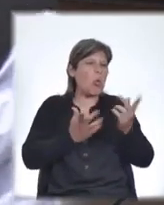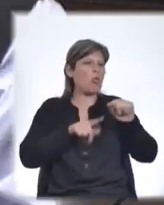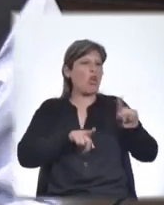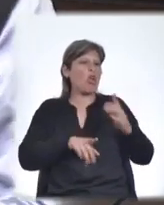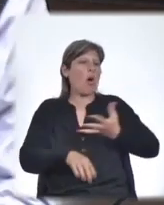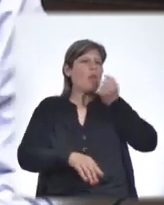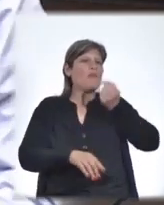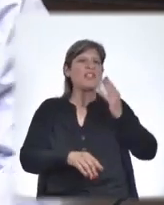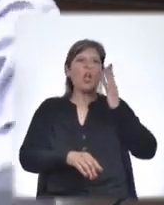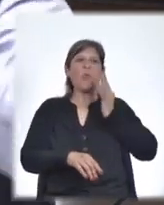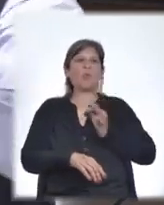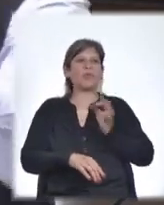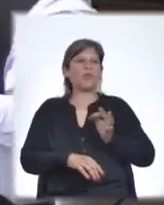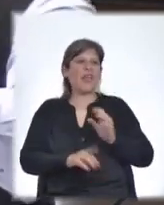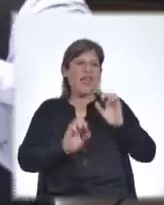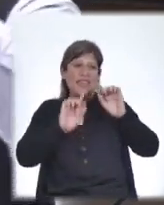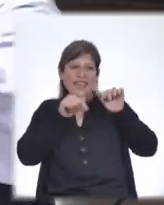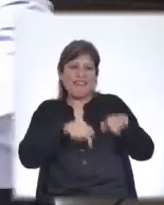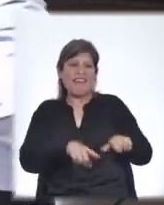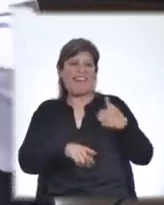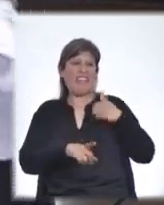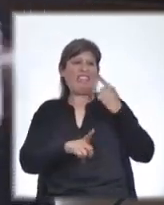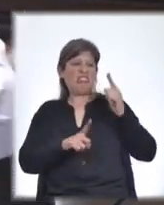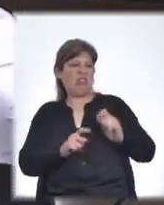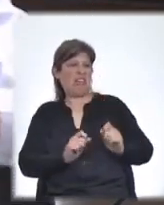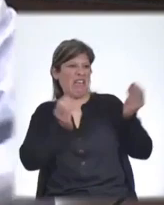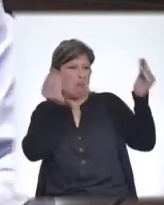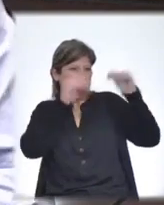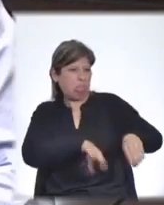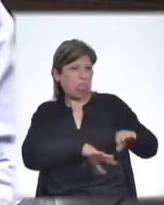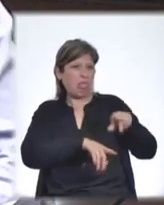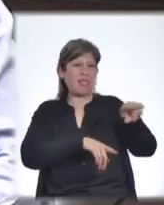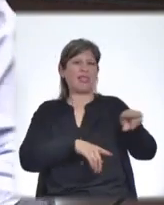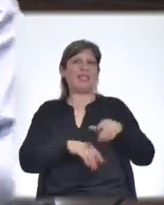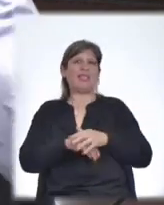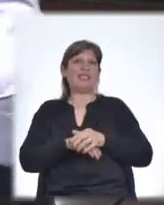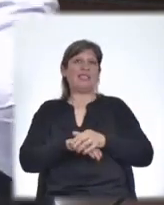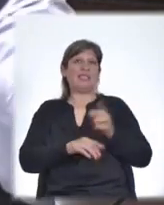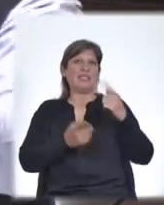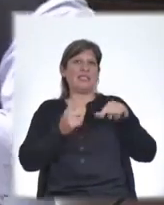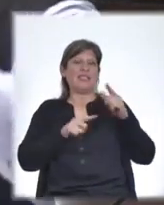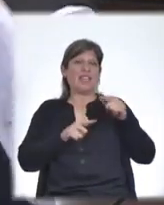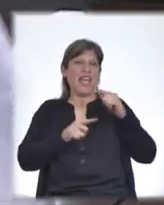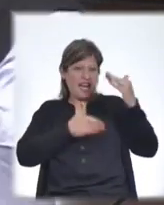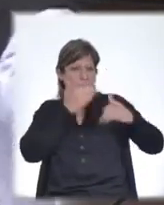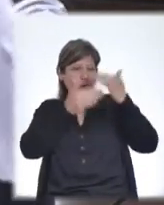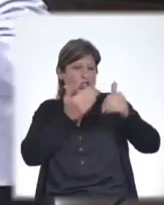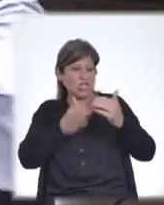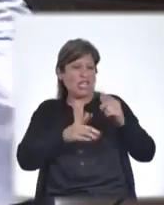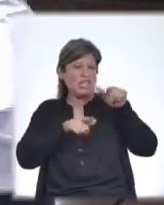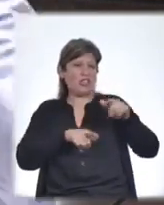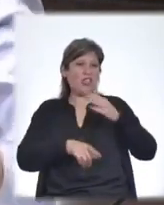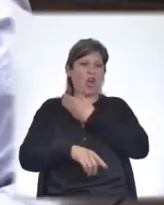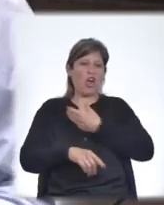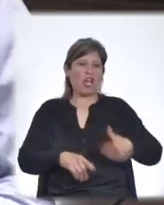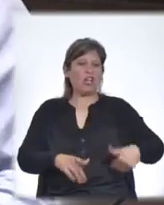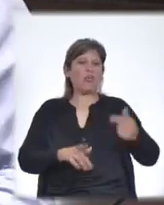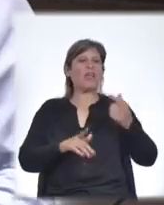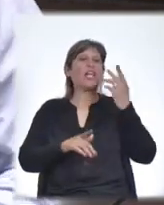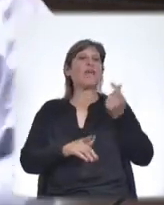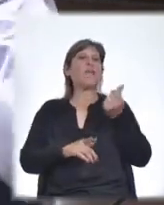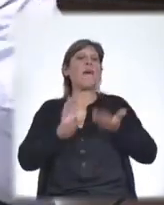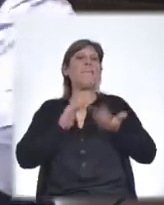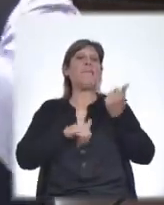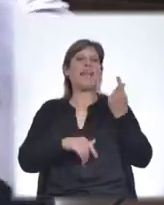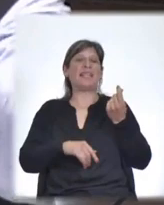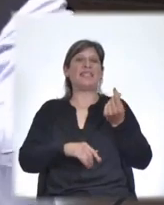las oportunidades, esos que van a ser destrozados y destruidos en el medio de ese proceso en donde gobiernan los que tienen más plata